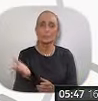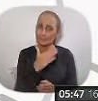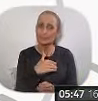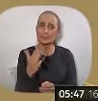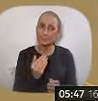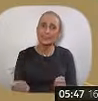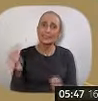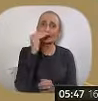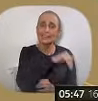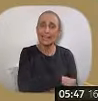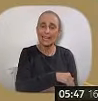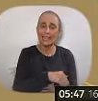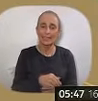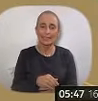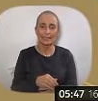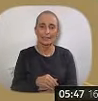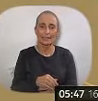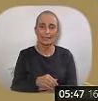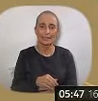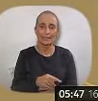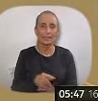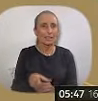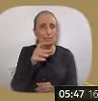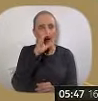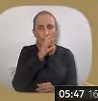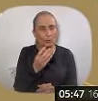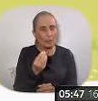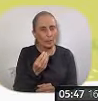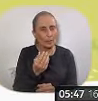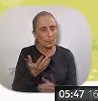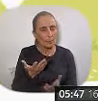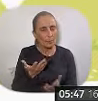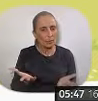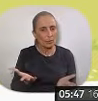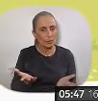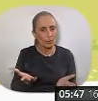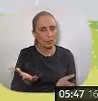¡Salta, Pastelito! ¡Ella nunca tiene miedo escénico!